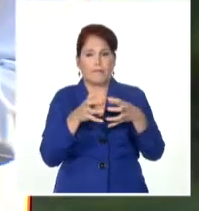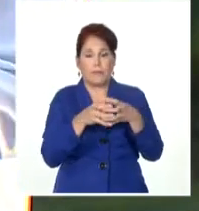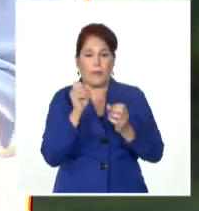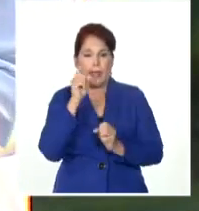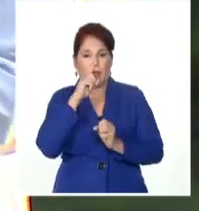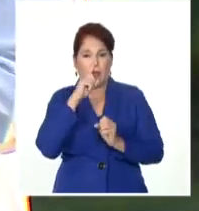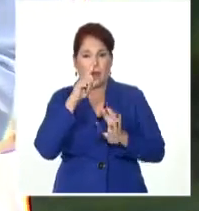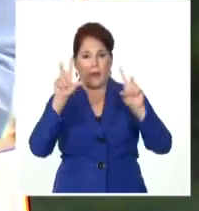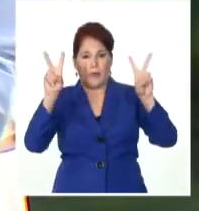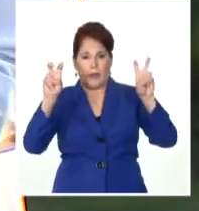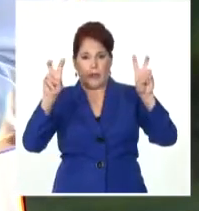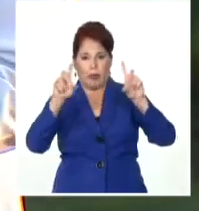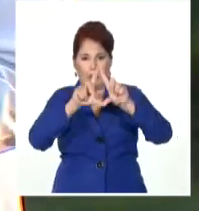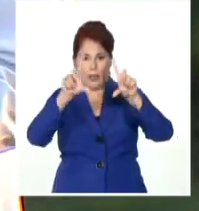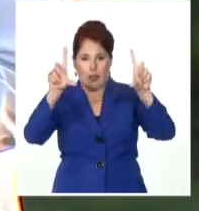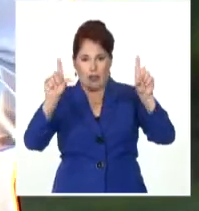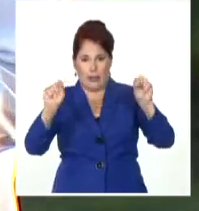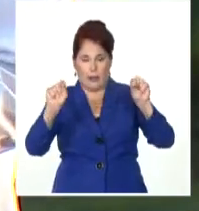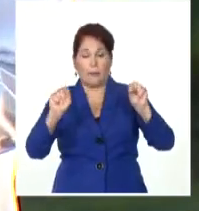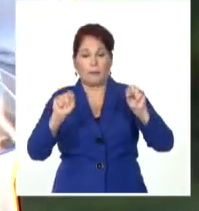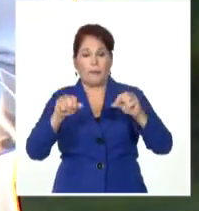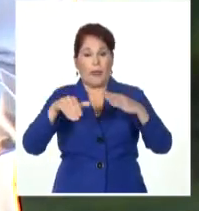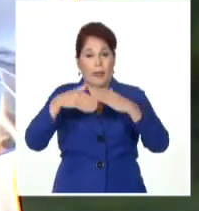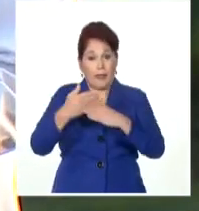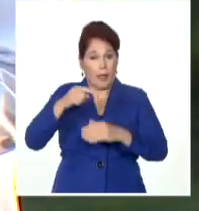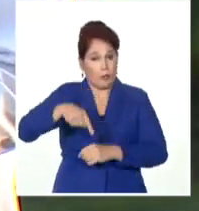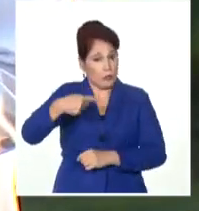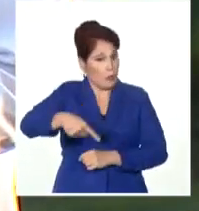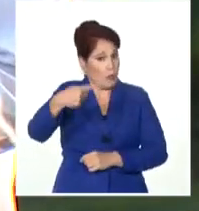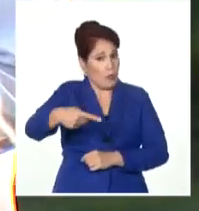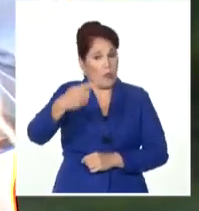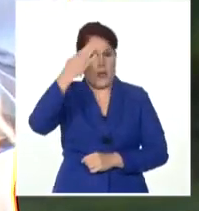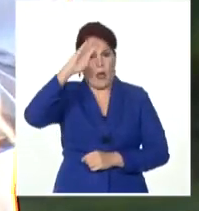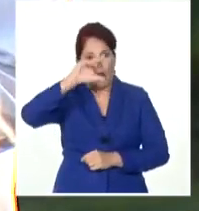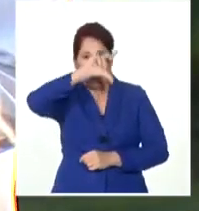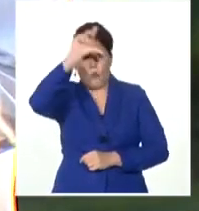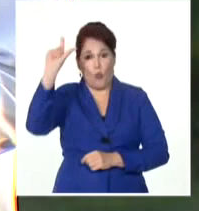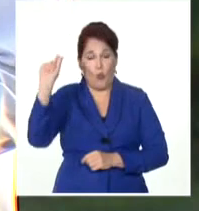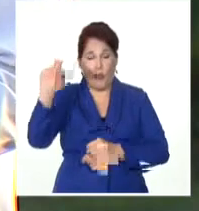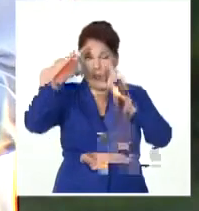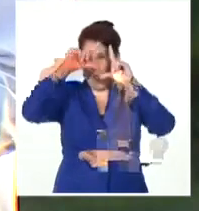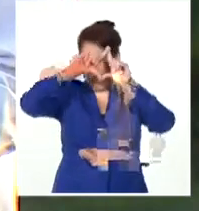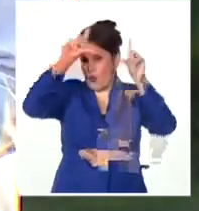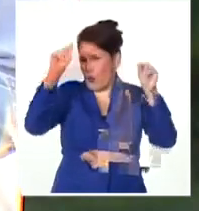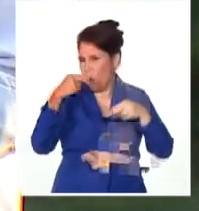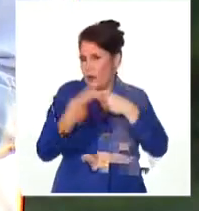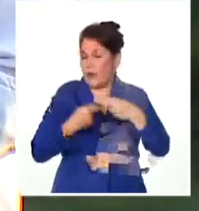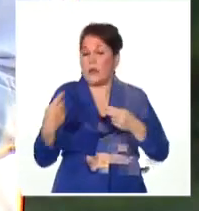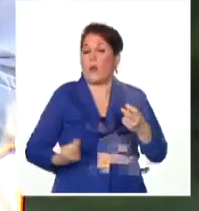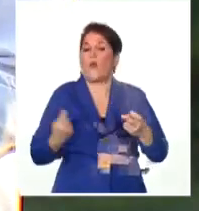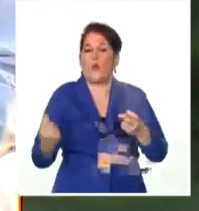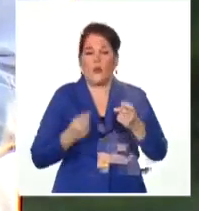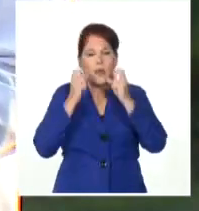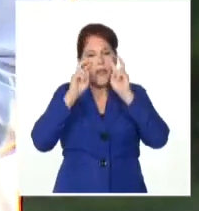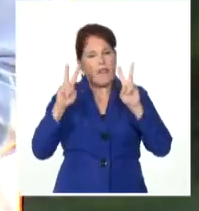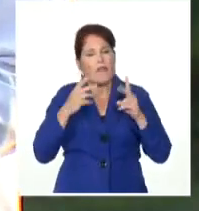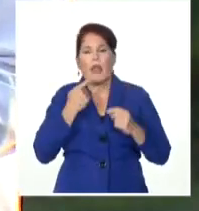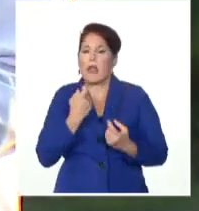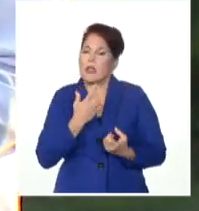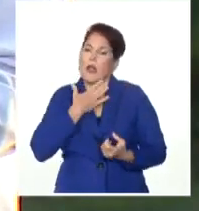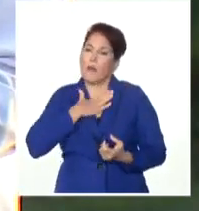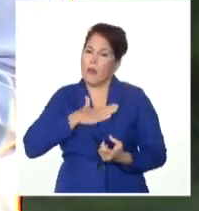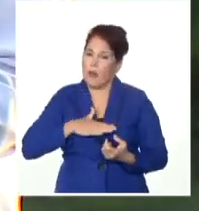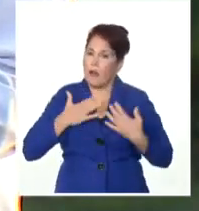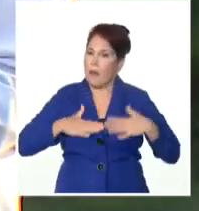de la cita. Día a día los cubanos luchamos y deseamos profundamente vivir en paz y